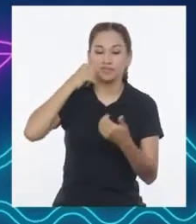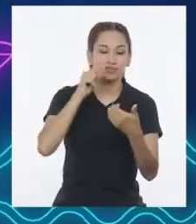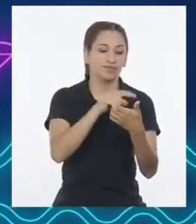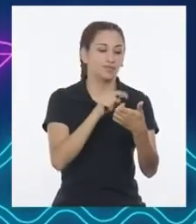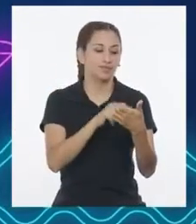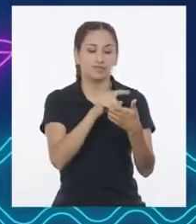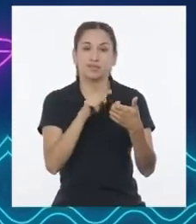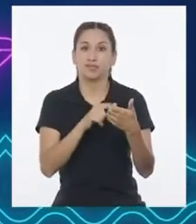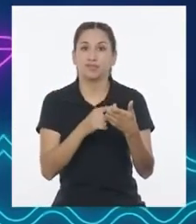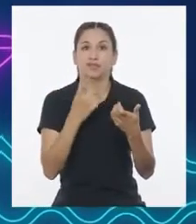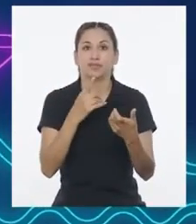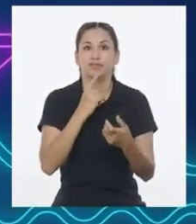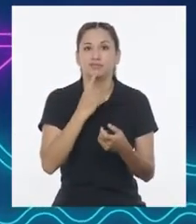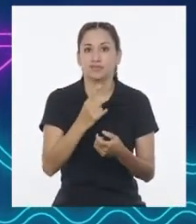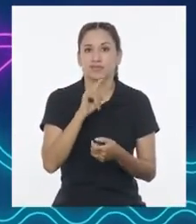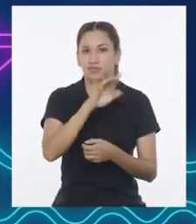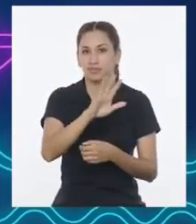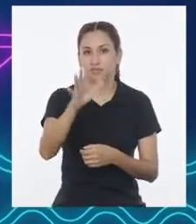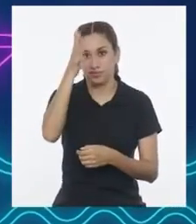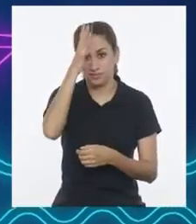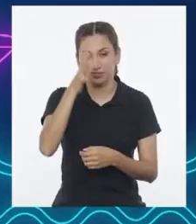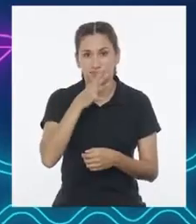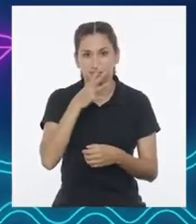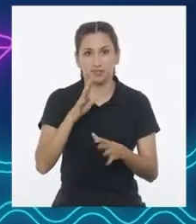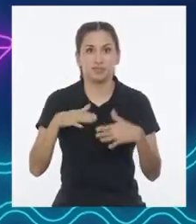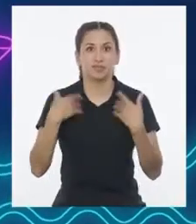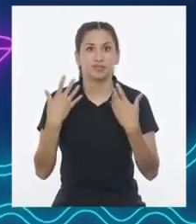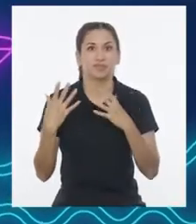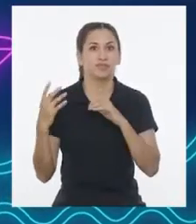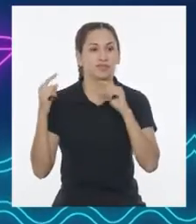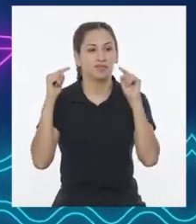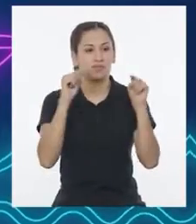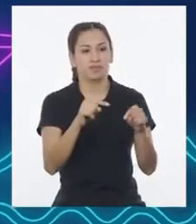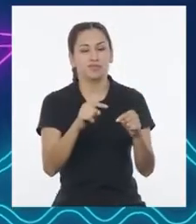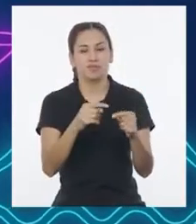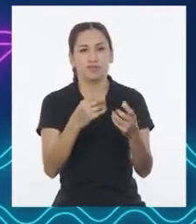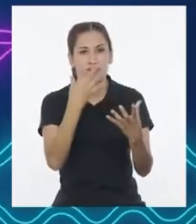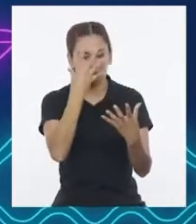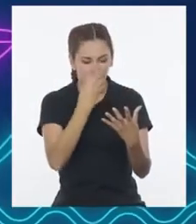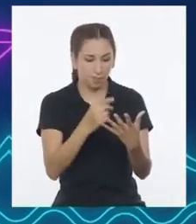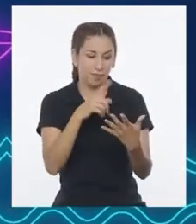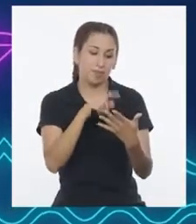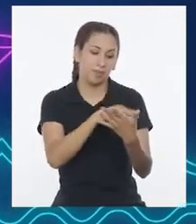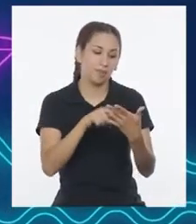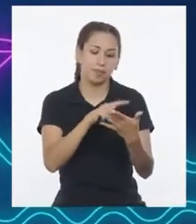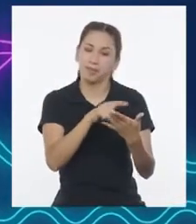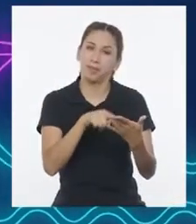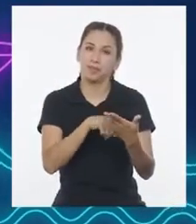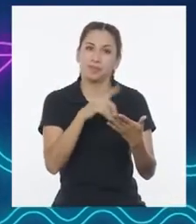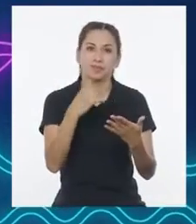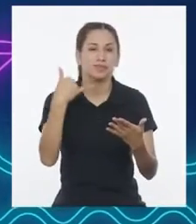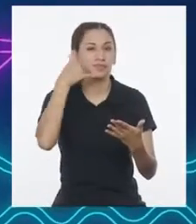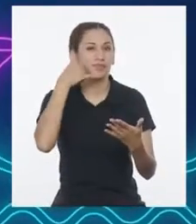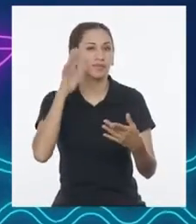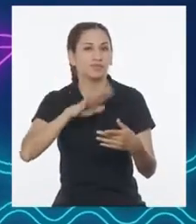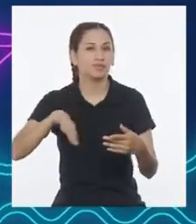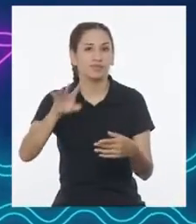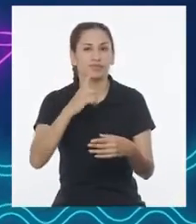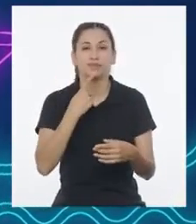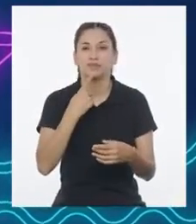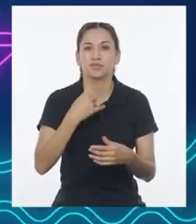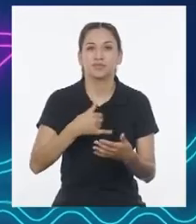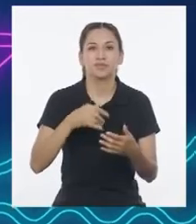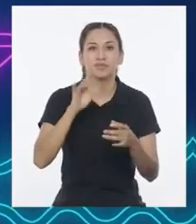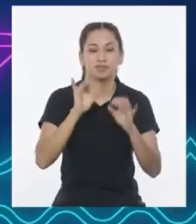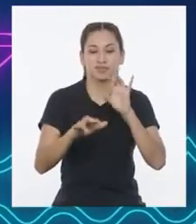teléfoto, diciéndose que nuestros padres se veían reducidos a aquel aparato antidiluviano que llamaban